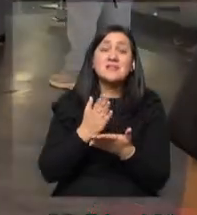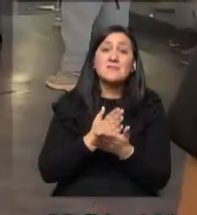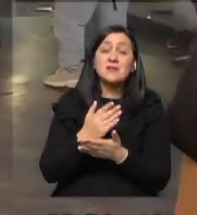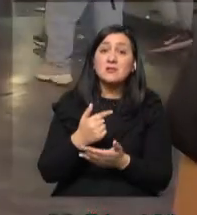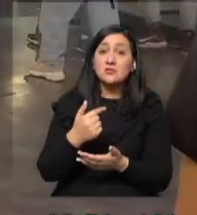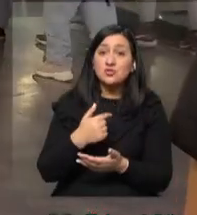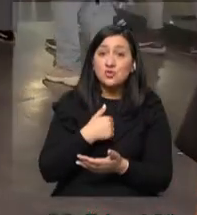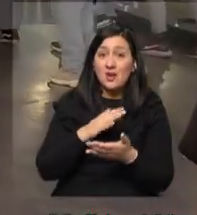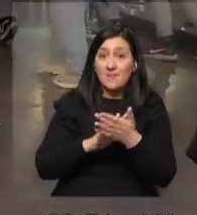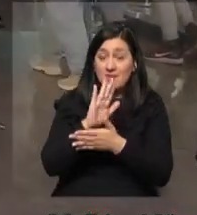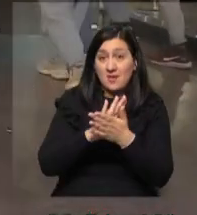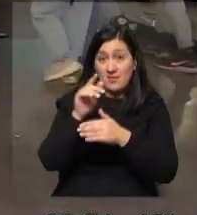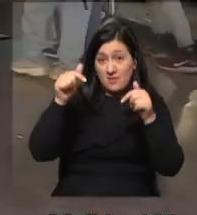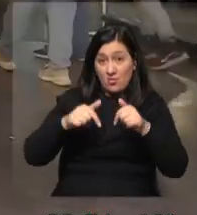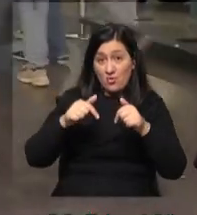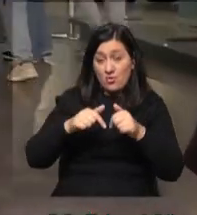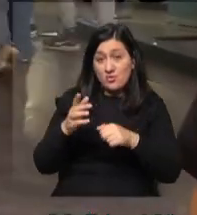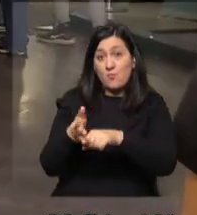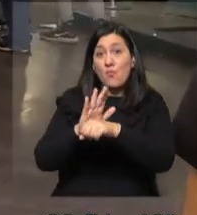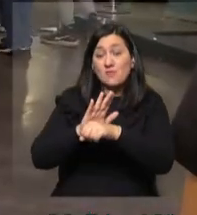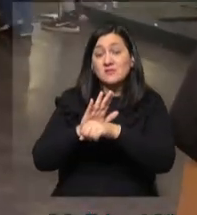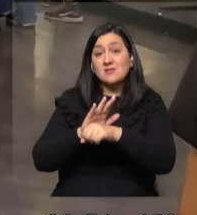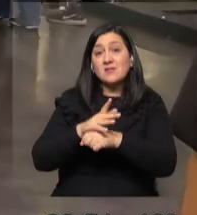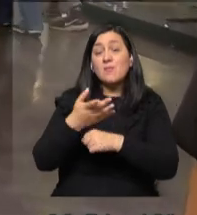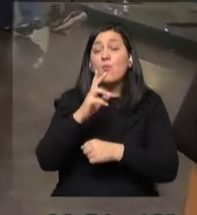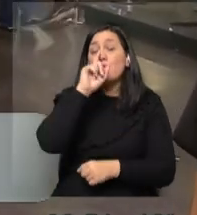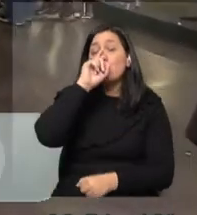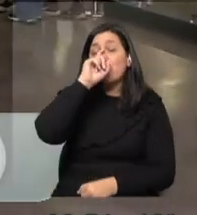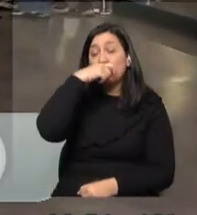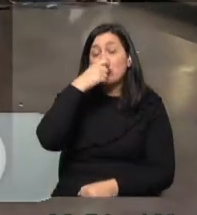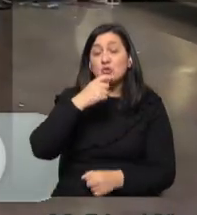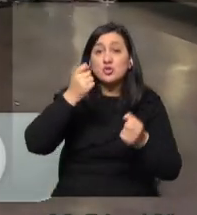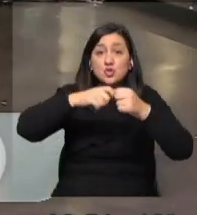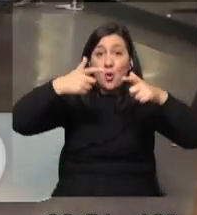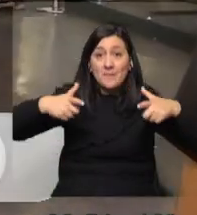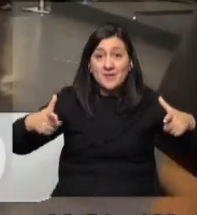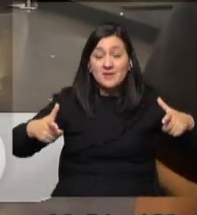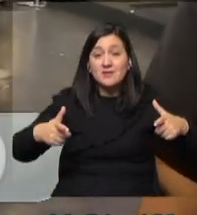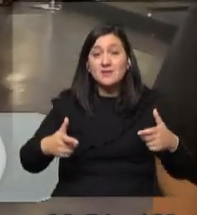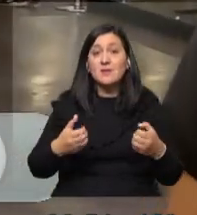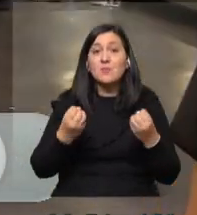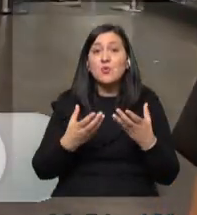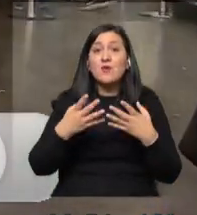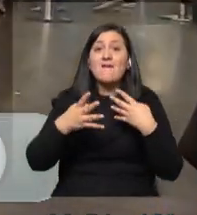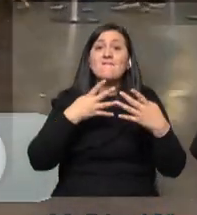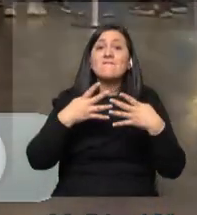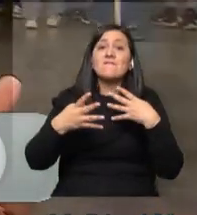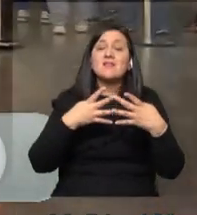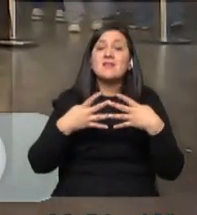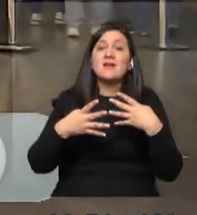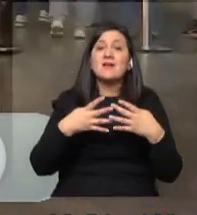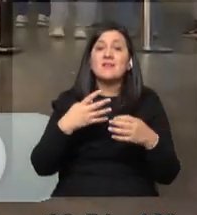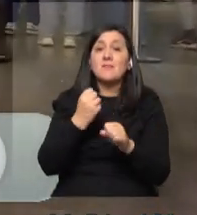mira, Fito, en la mañana de hoy estoy aquí en el Movie Center del Montevideo Shopping a propósito de una feria, si se quiere,